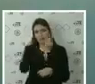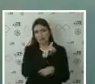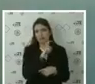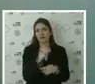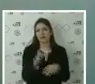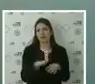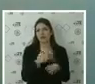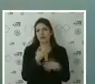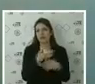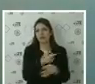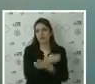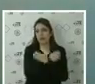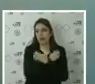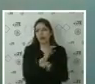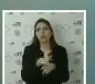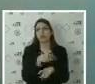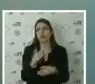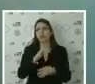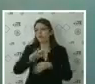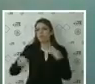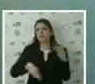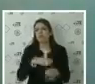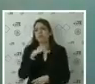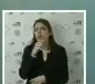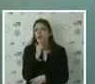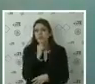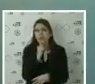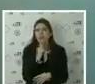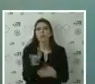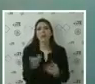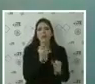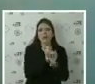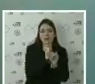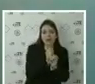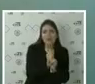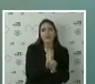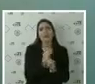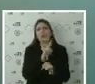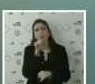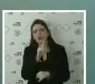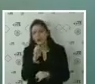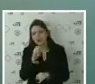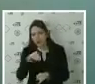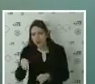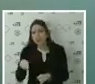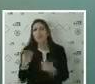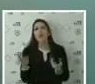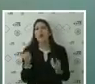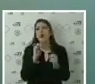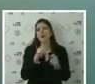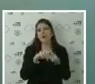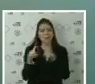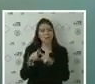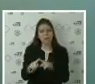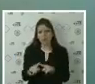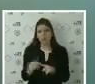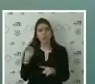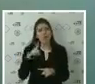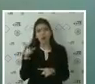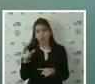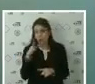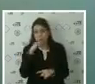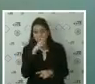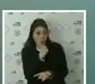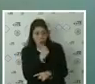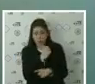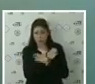mencionado anteriormente, no todos tienen la oportunidad de acceder a un Zoom o a un Google Meet o a un Teams. Esto no significa que no puedan acceder a la educación, ya que gracias